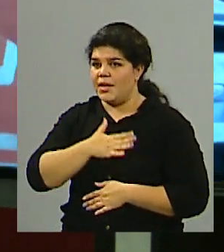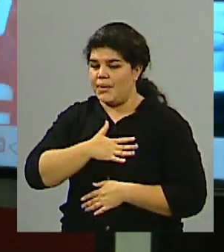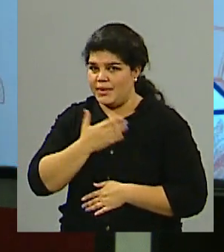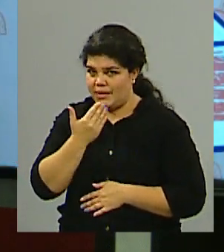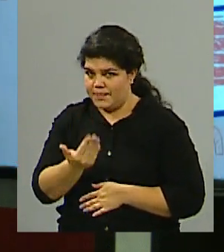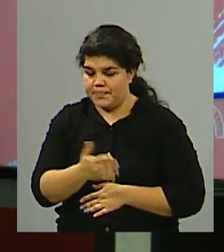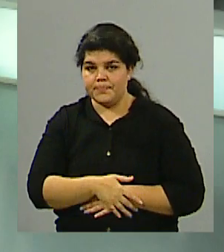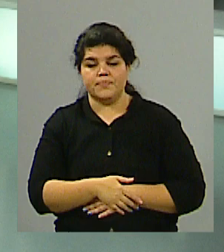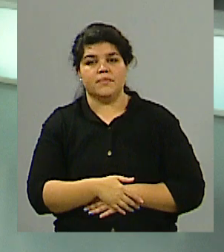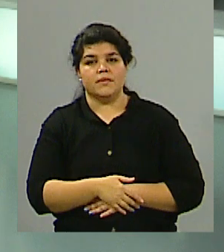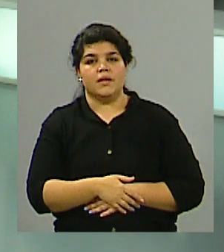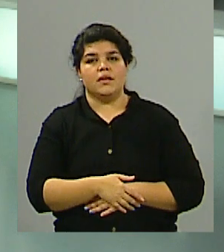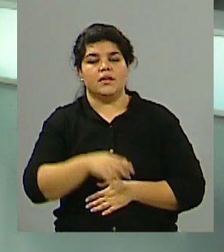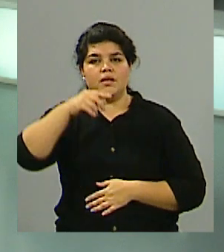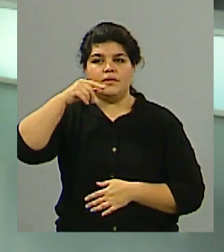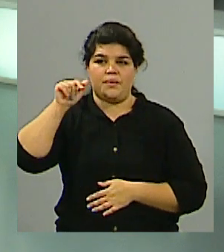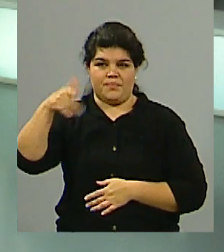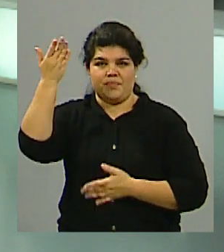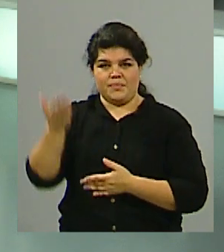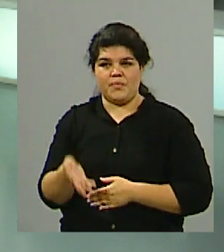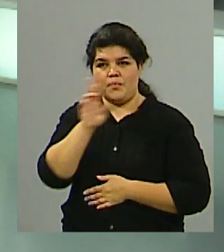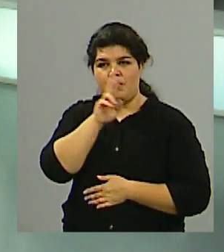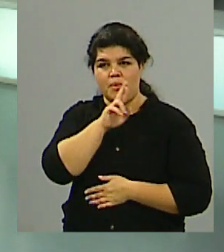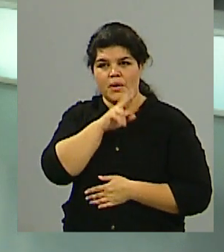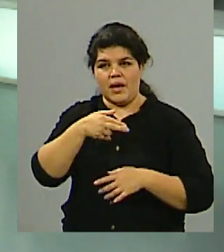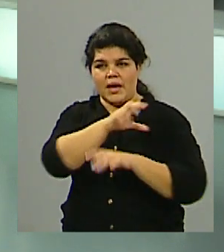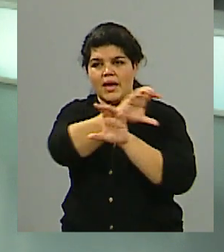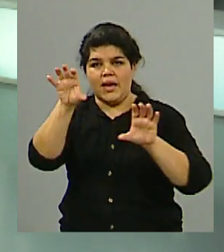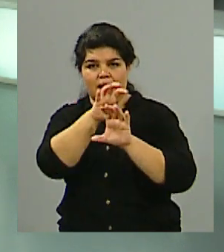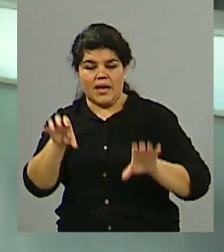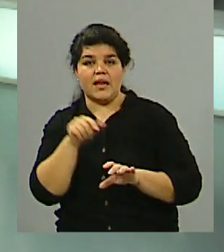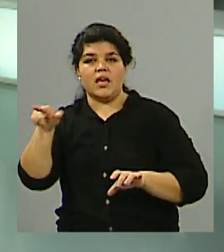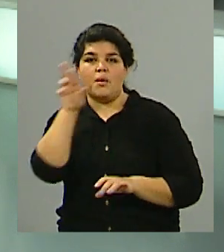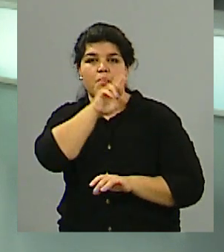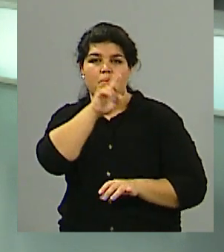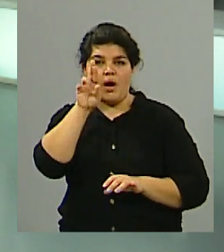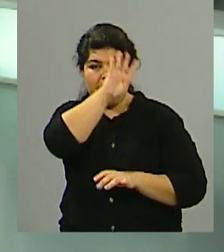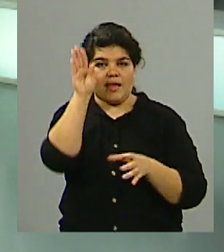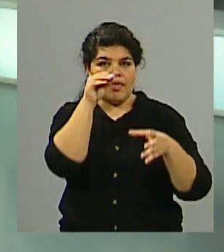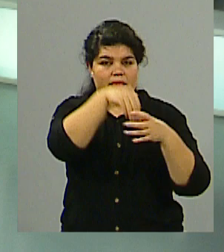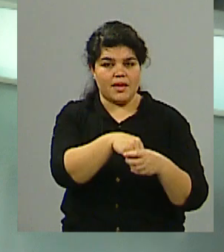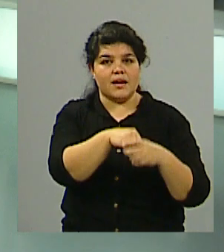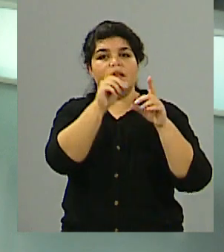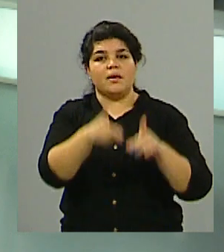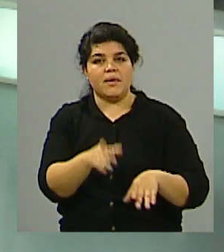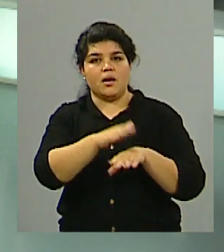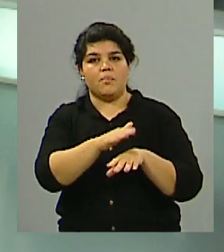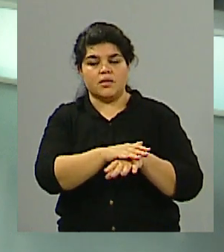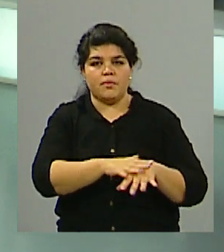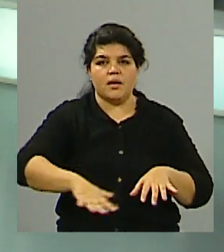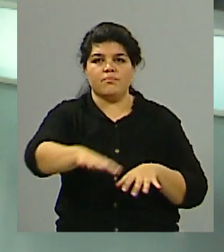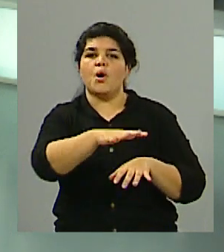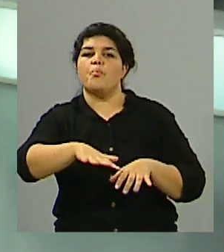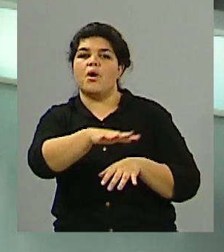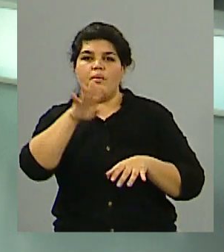Hasta luego. Así pasaba Ñuspi Quilla Maiguay Alancay, que es mujer indígena y además responsable del área de pueblos